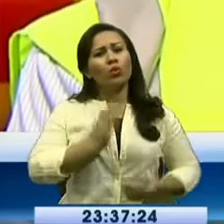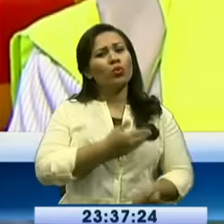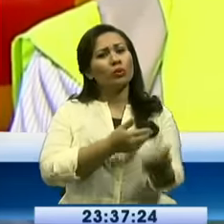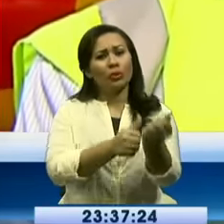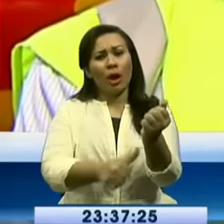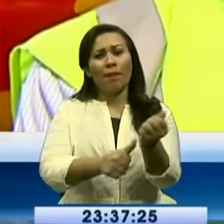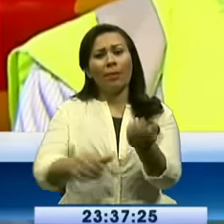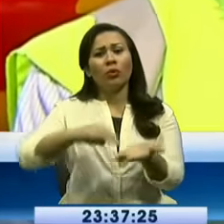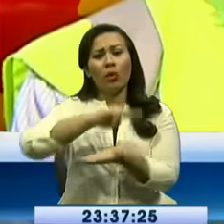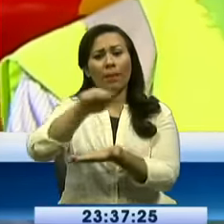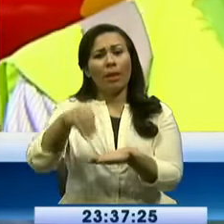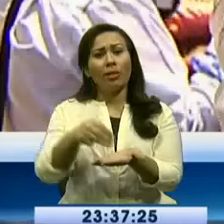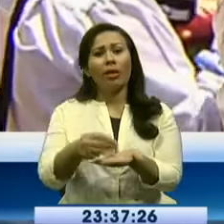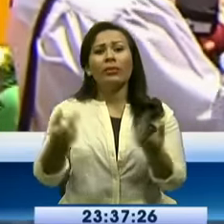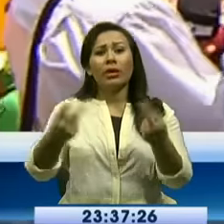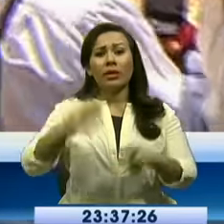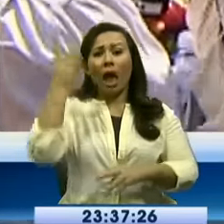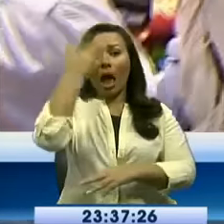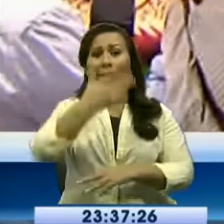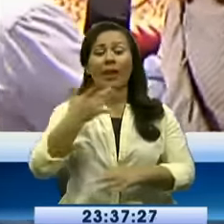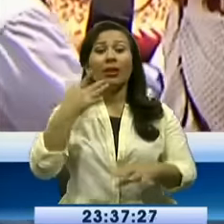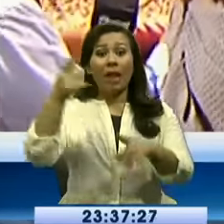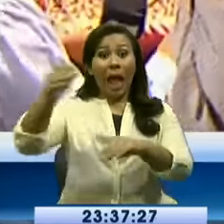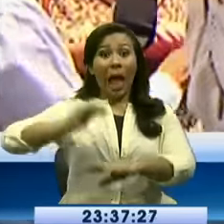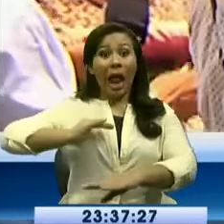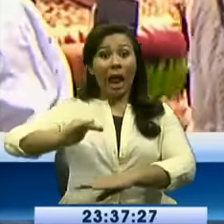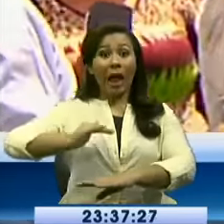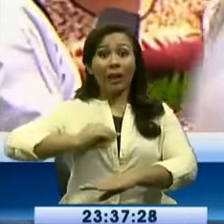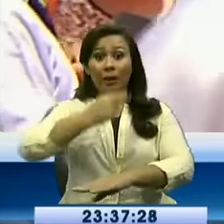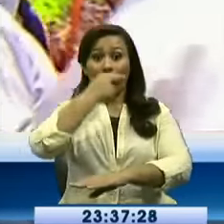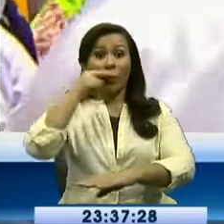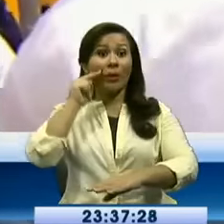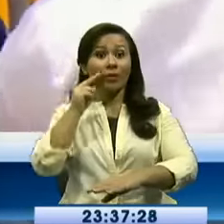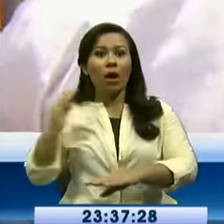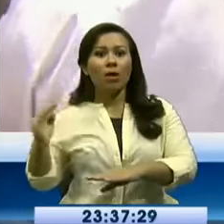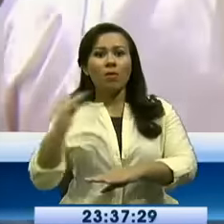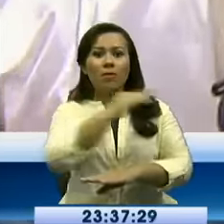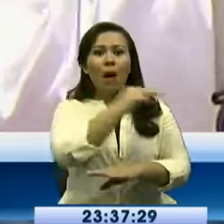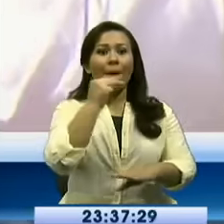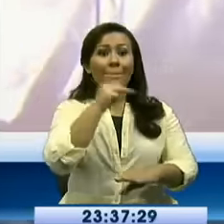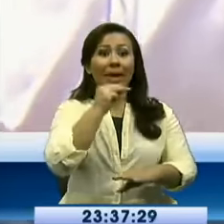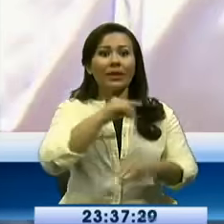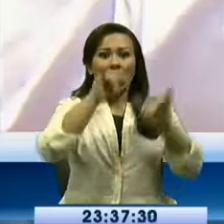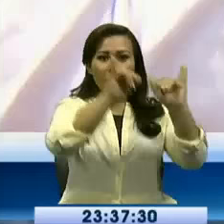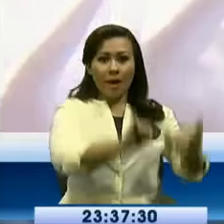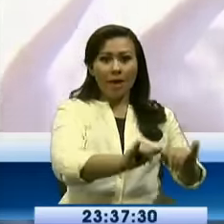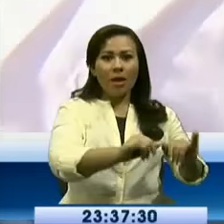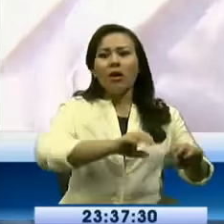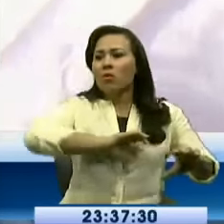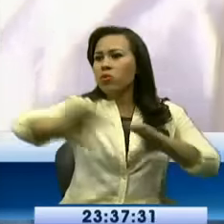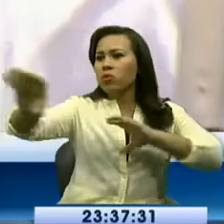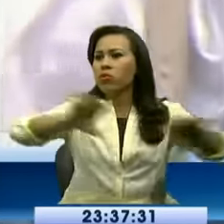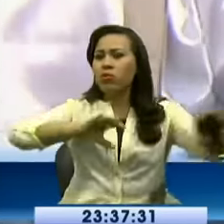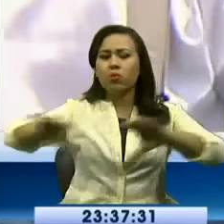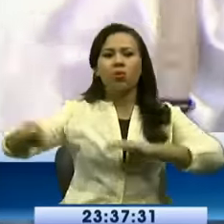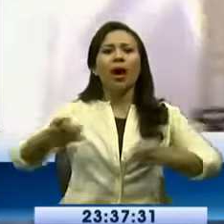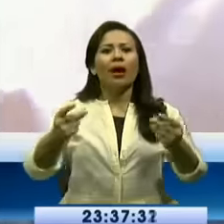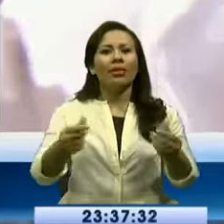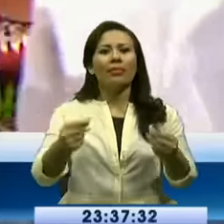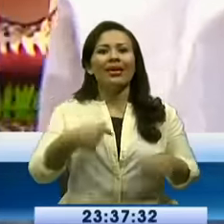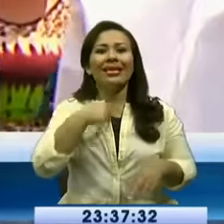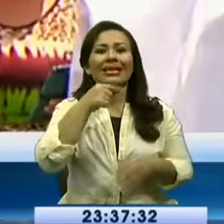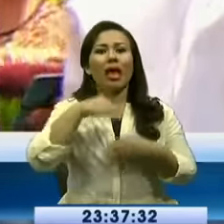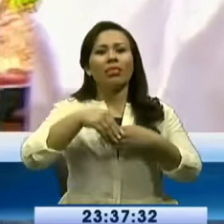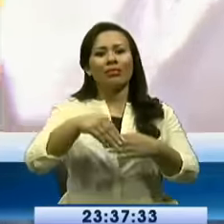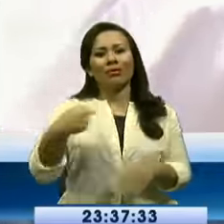hermanos de Manabí y de Esmeraldas. El alcalde indica que la ayuda llegará a Manta para luego ser distribuida, pero que la entrega ya no depende